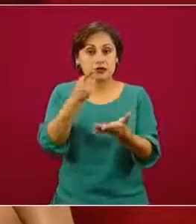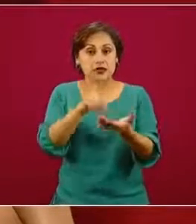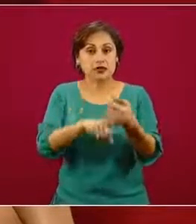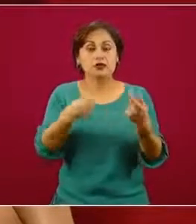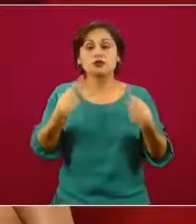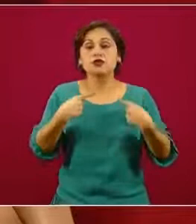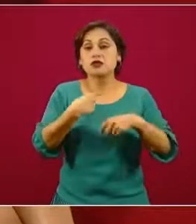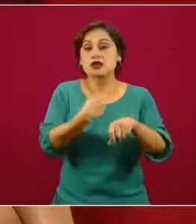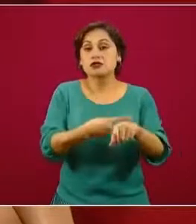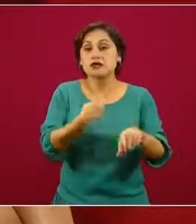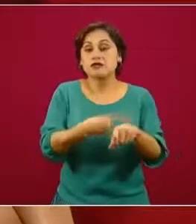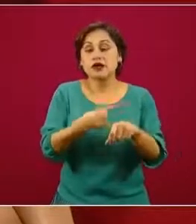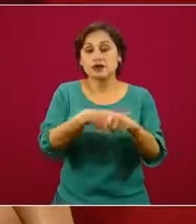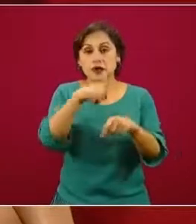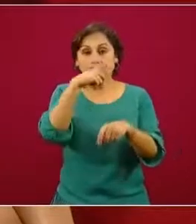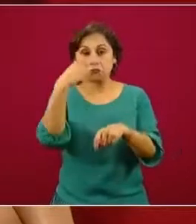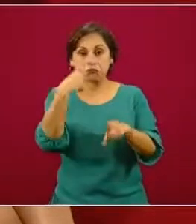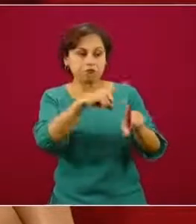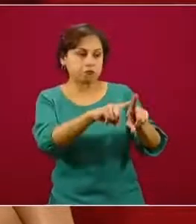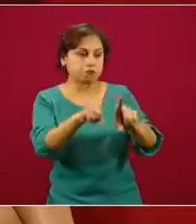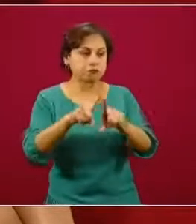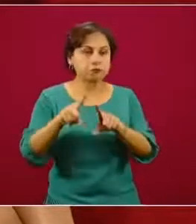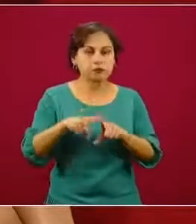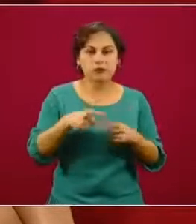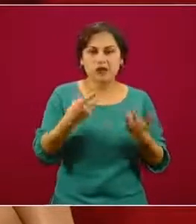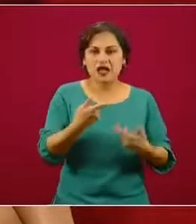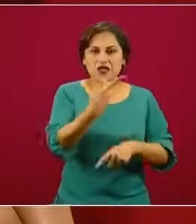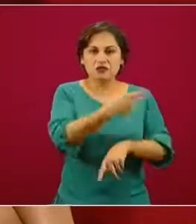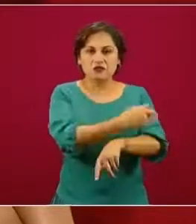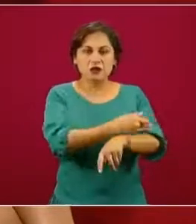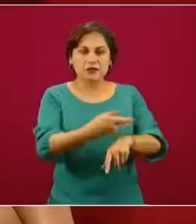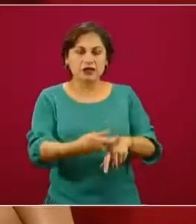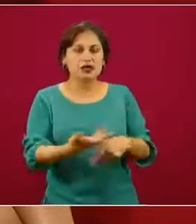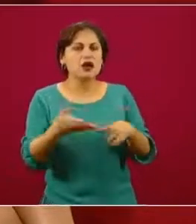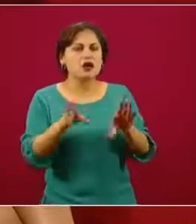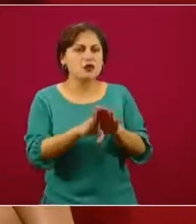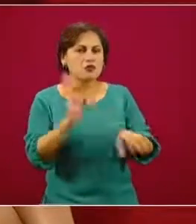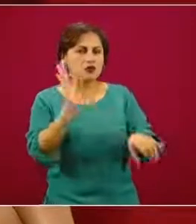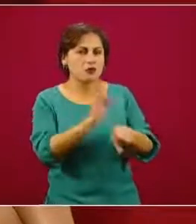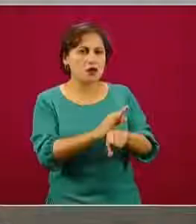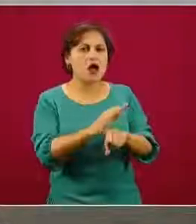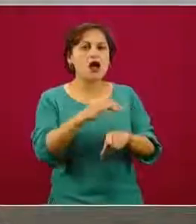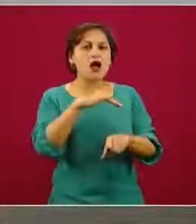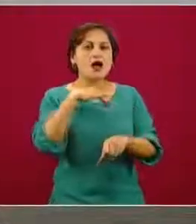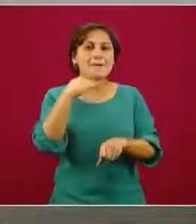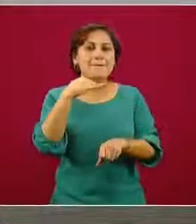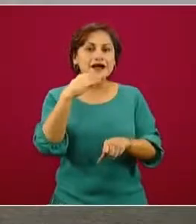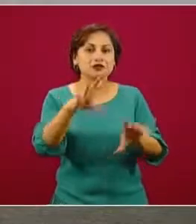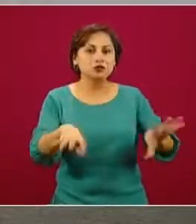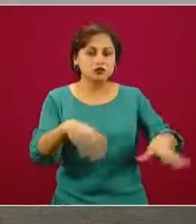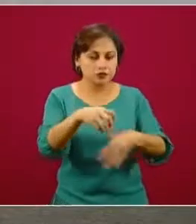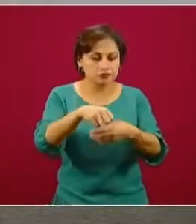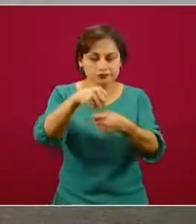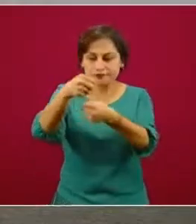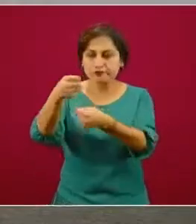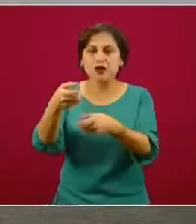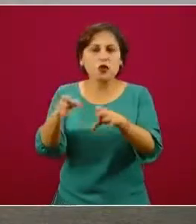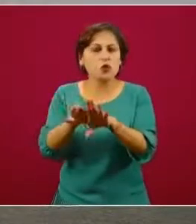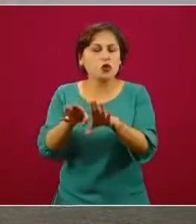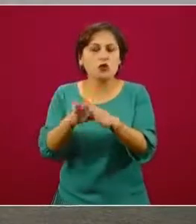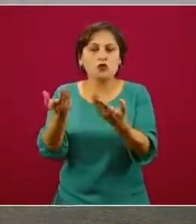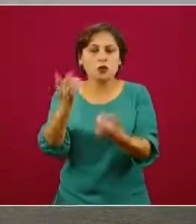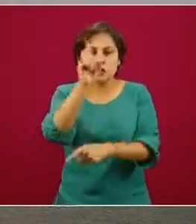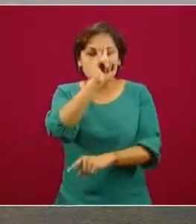tipo de, no sé, protección de la basura para evitar enfermar a las personas que se llevan la basura. Muchas